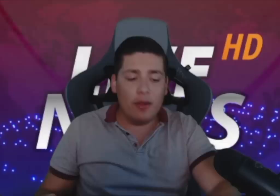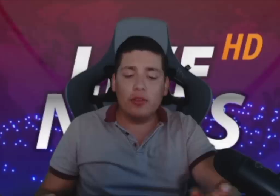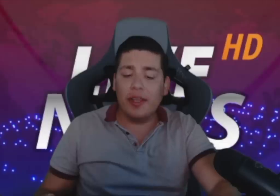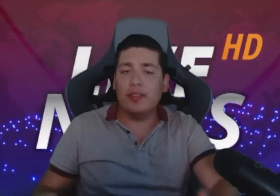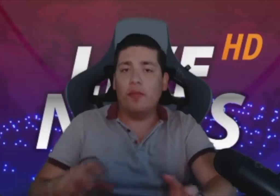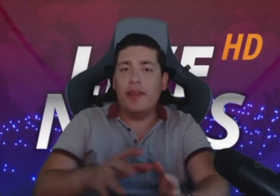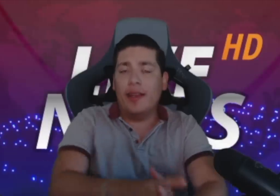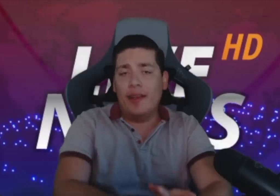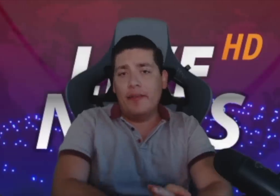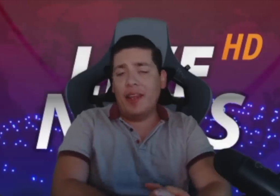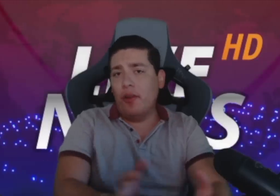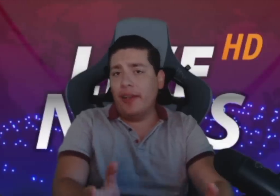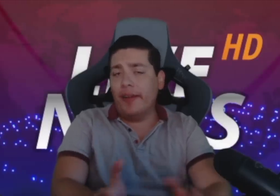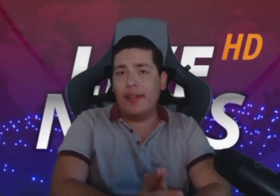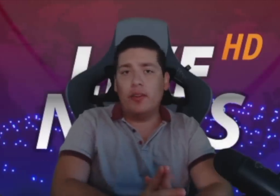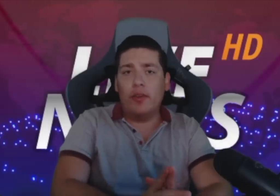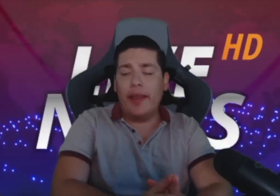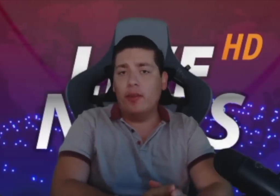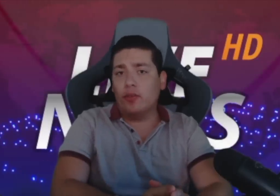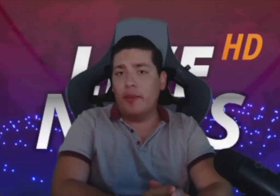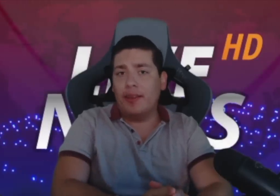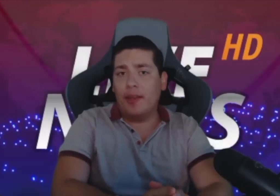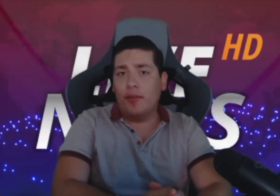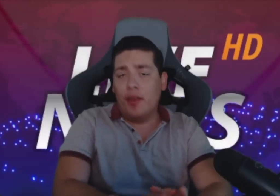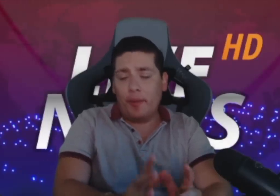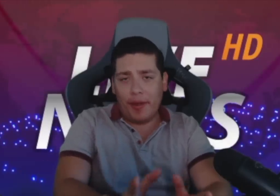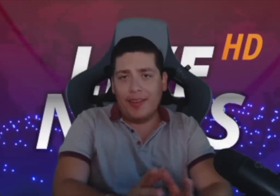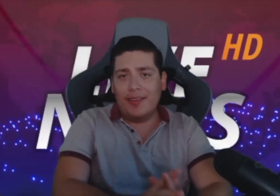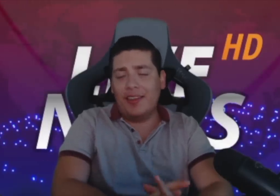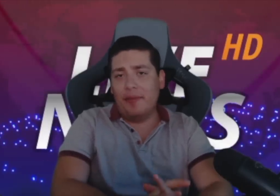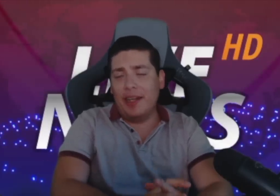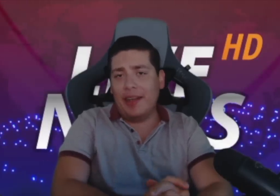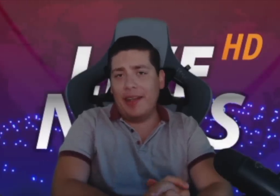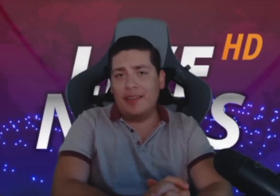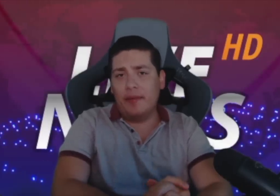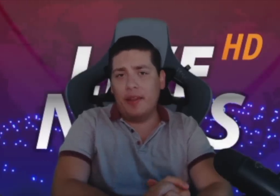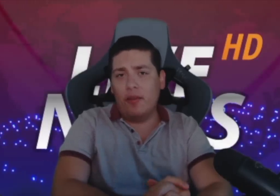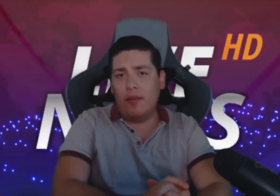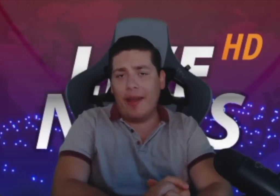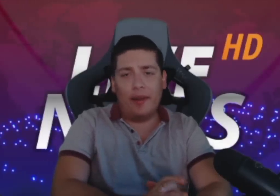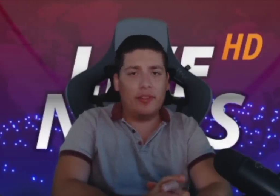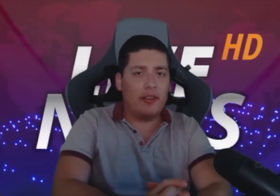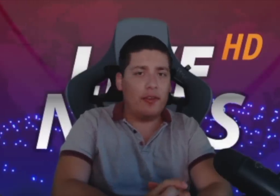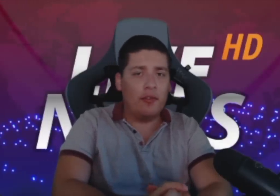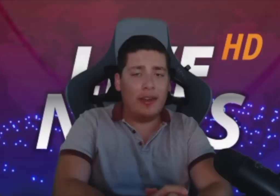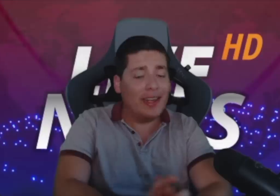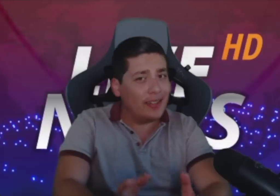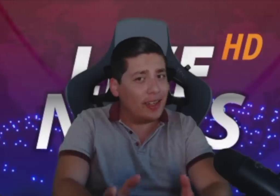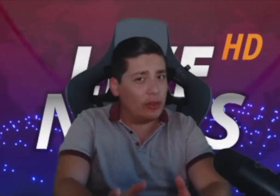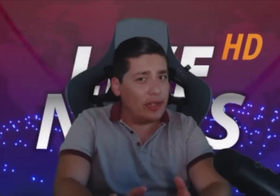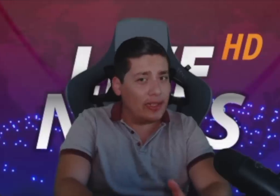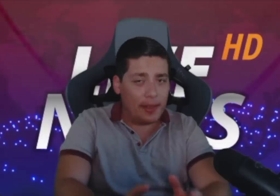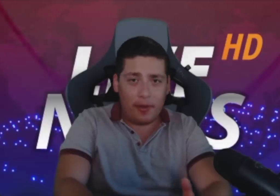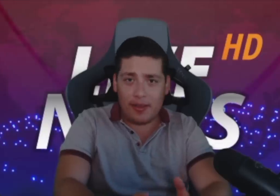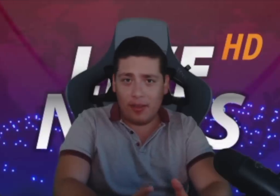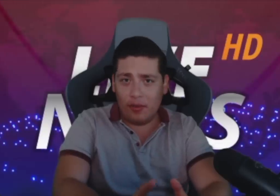final, ¿ustedes qué opinan? Déjenmelo aquí abajito en los comentarios. Pero antes de terminar este video, algo es claro. La Iglesia